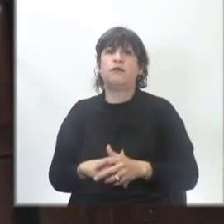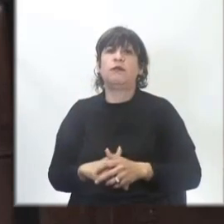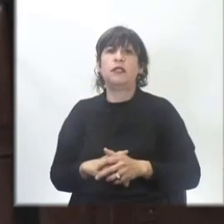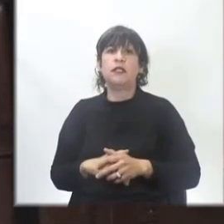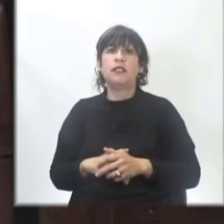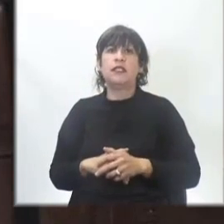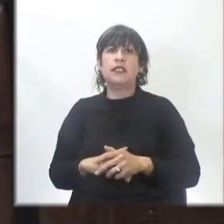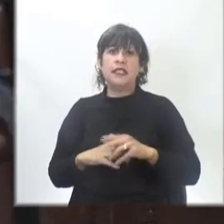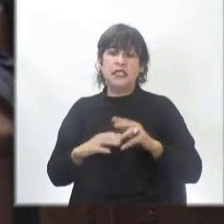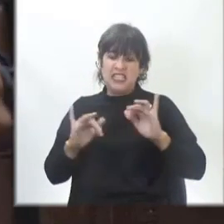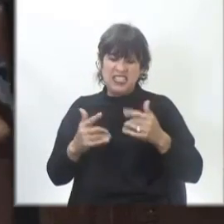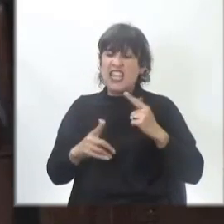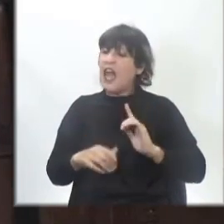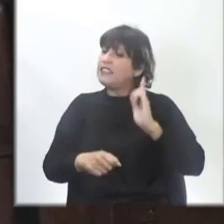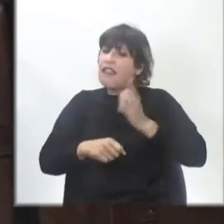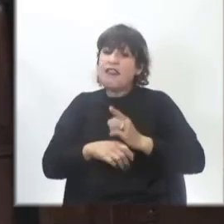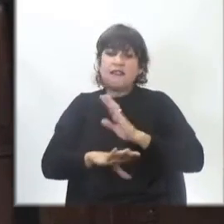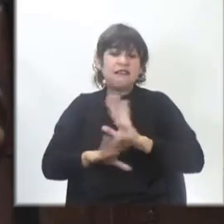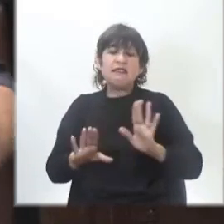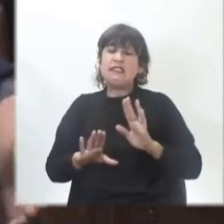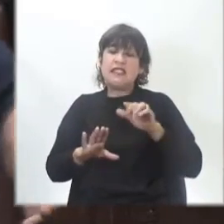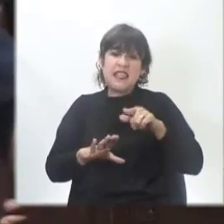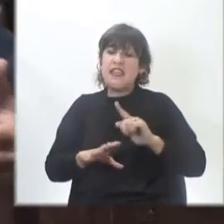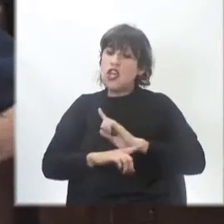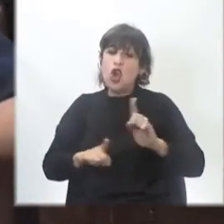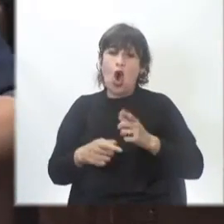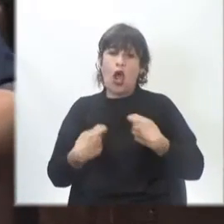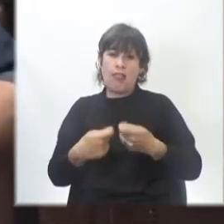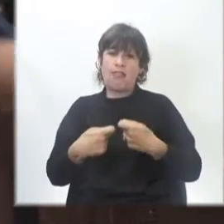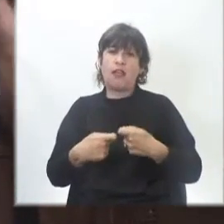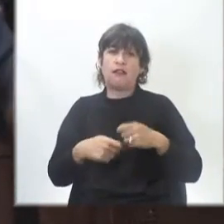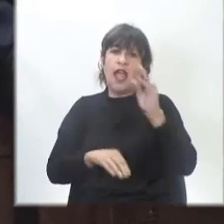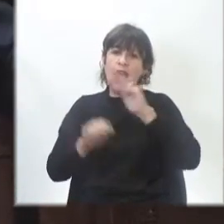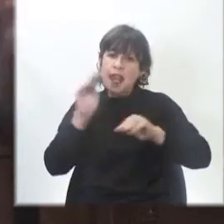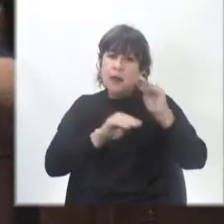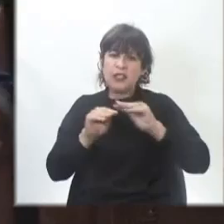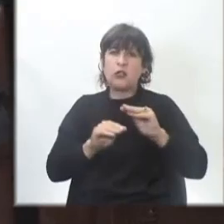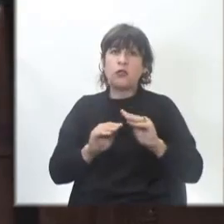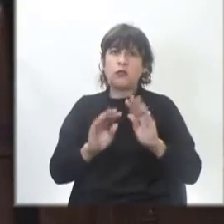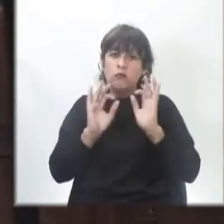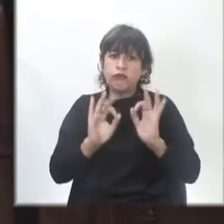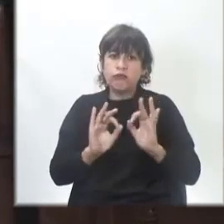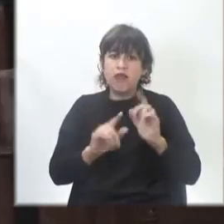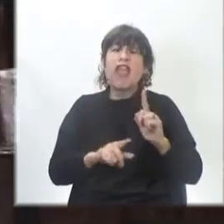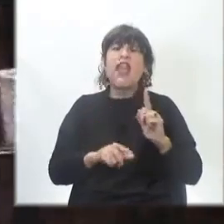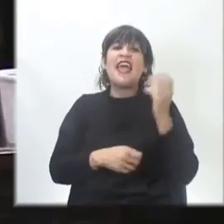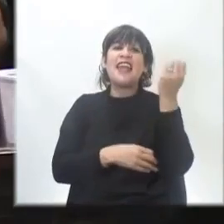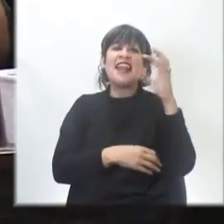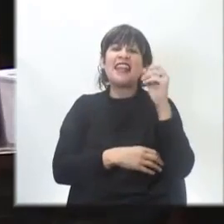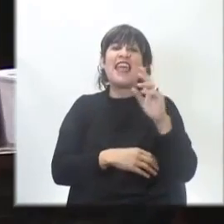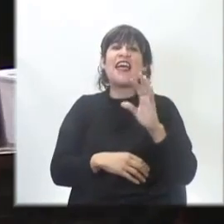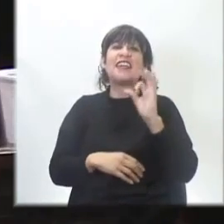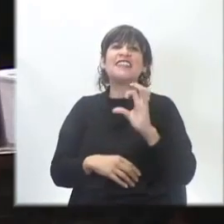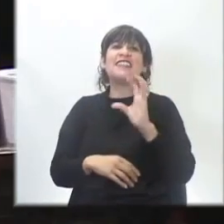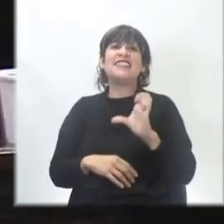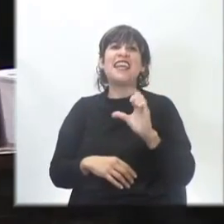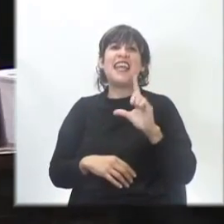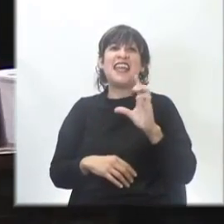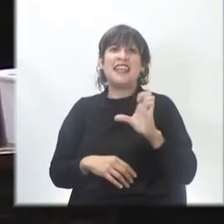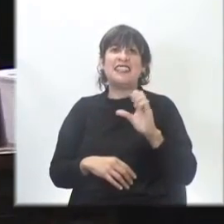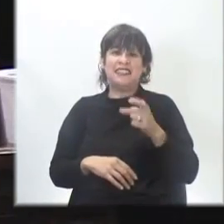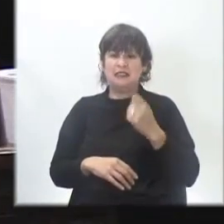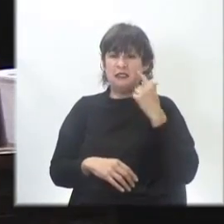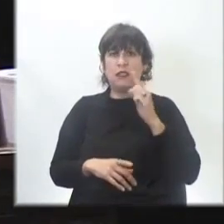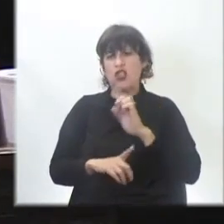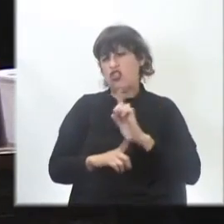O sea, se decide no gastar en el mantenimiento puntualmente del radar Selex. Yo sobre este punto no me voy a referir